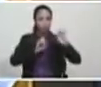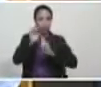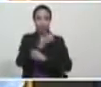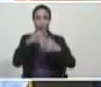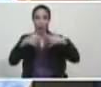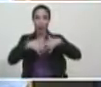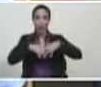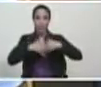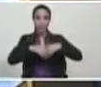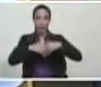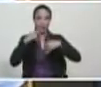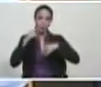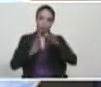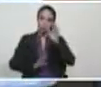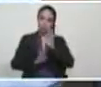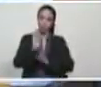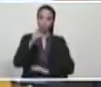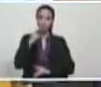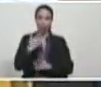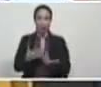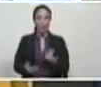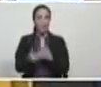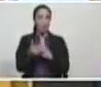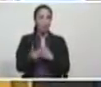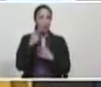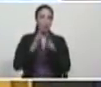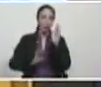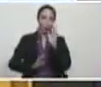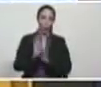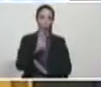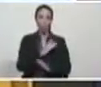que el nuevo comienzo arranque con fuerza y